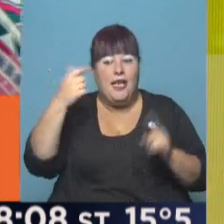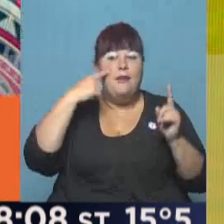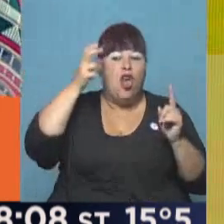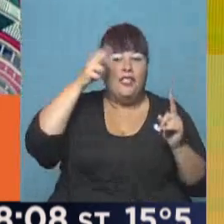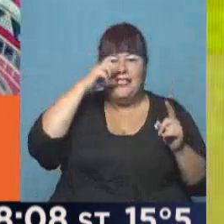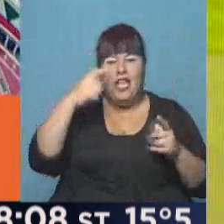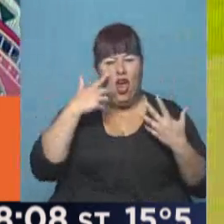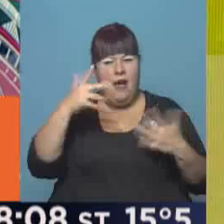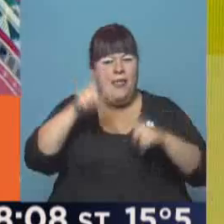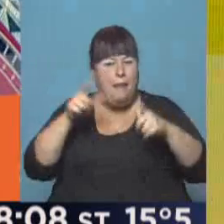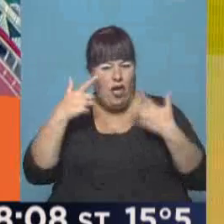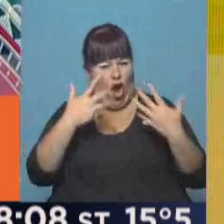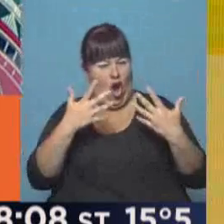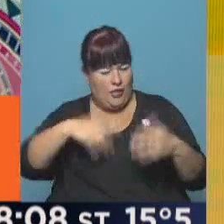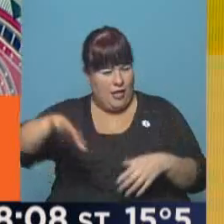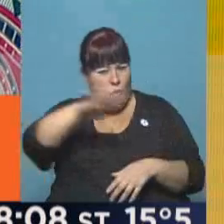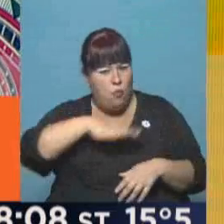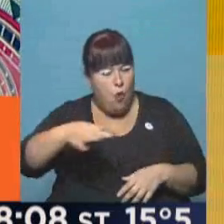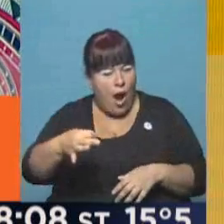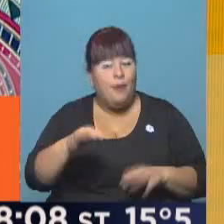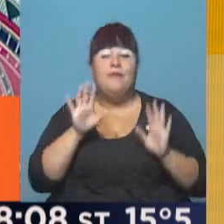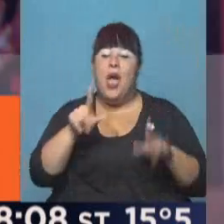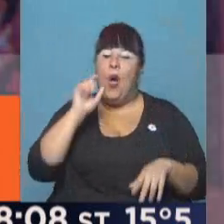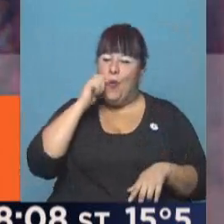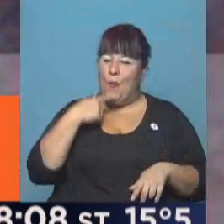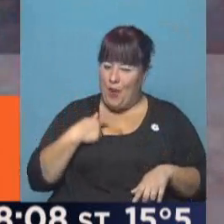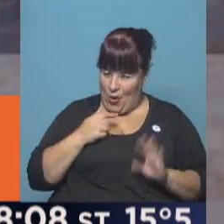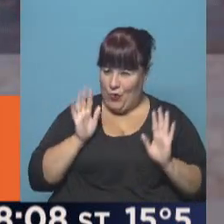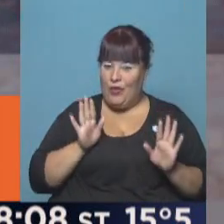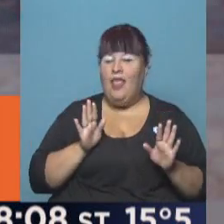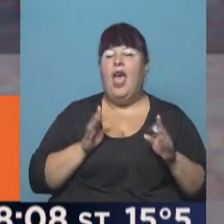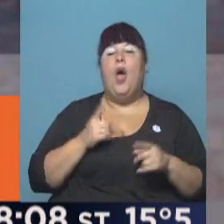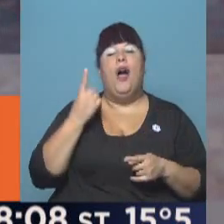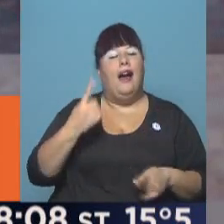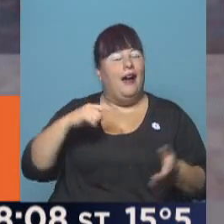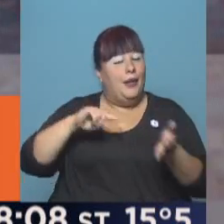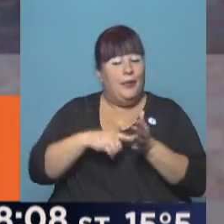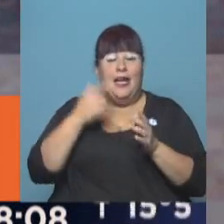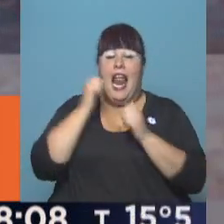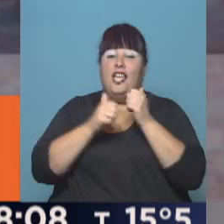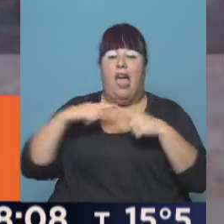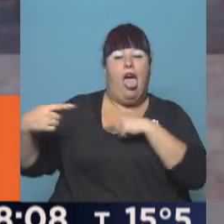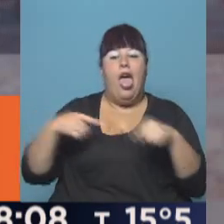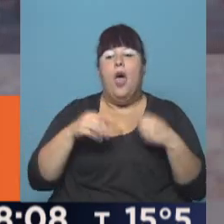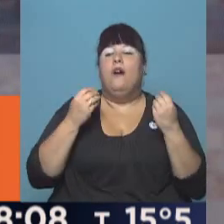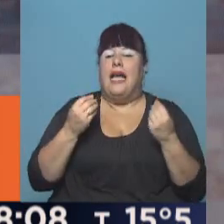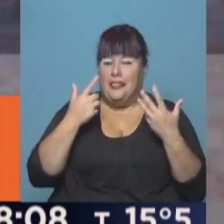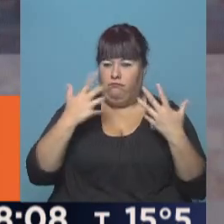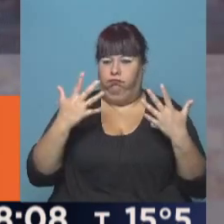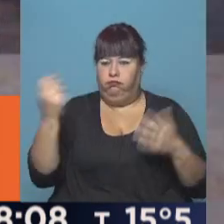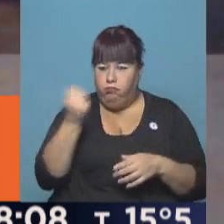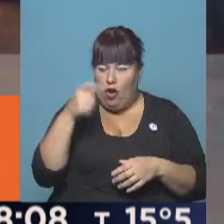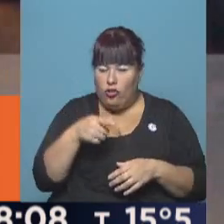¿Eran populares? ¿Eran reconocidos por el pueblo? Ahí hay una buena pregunta, porque una de las discusiones de los historiadores es cuán